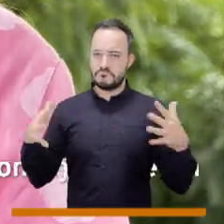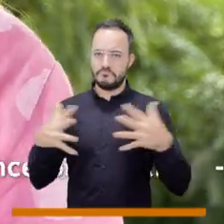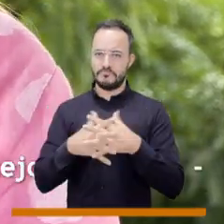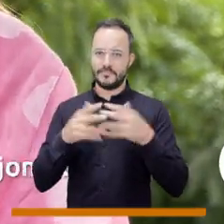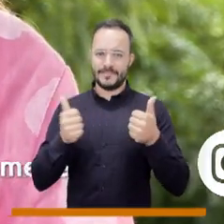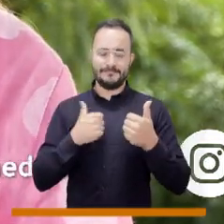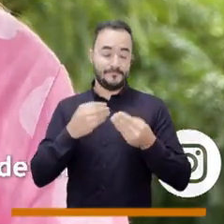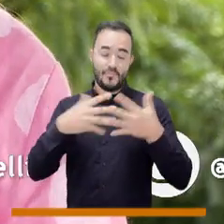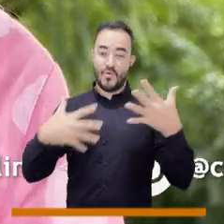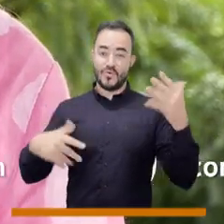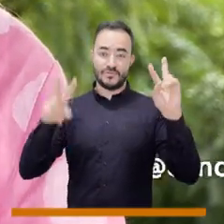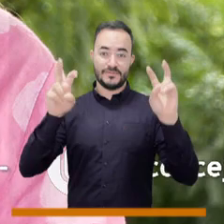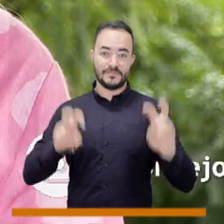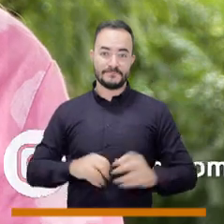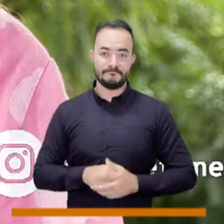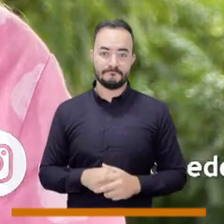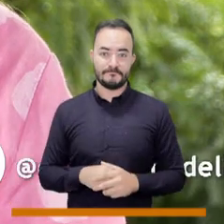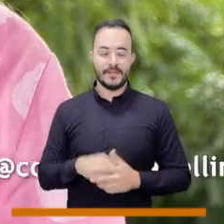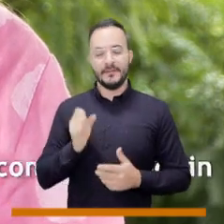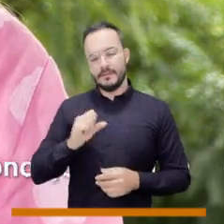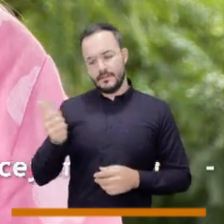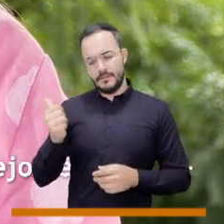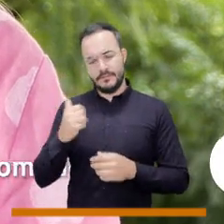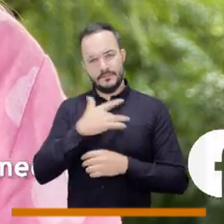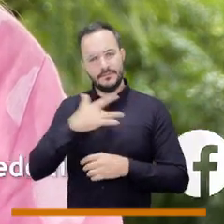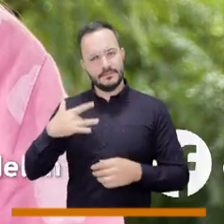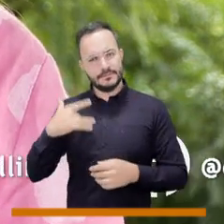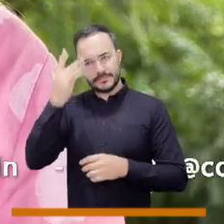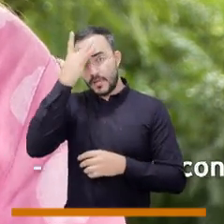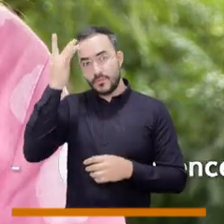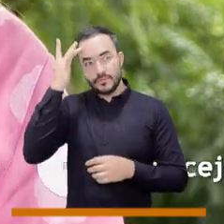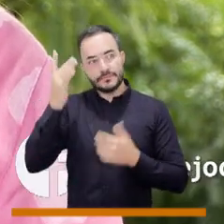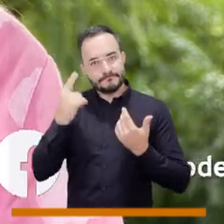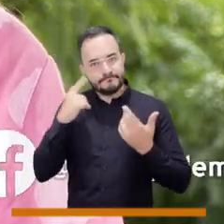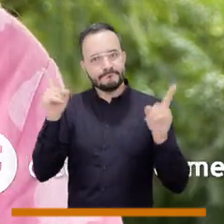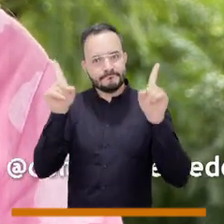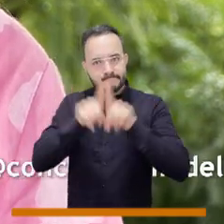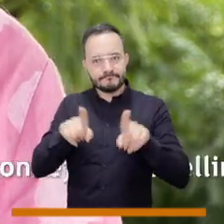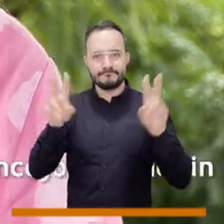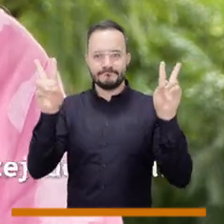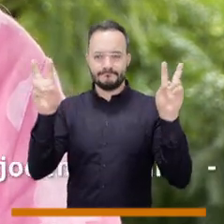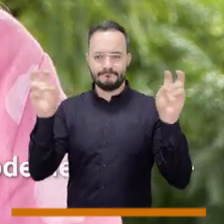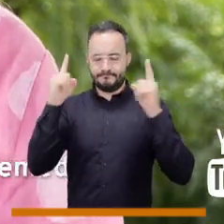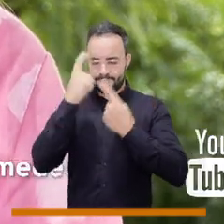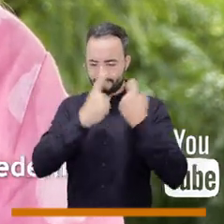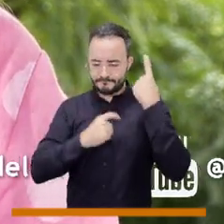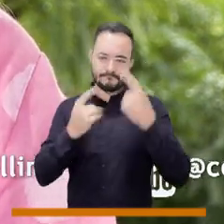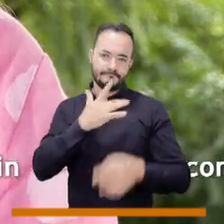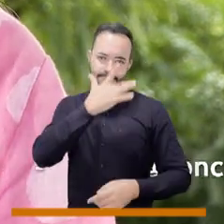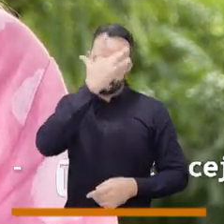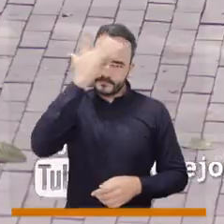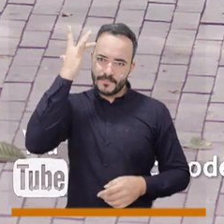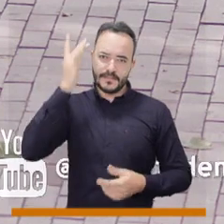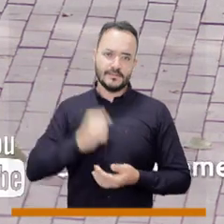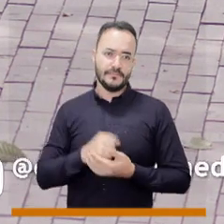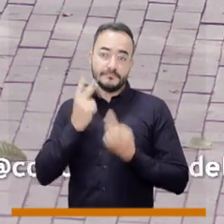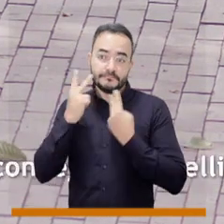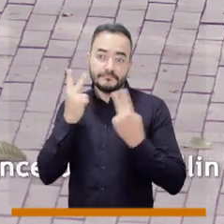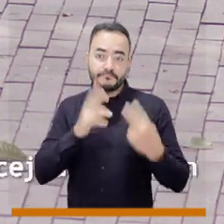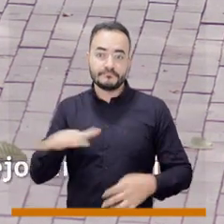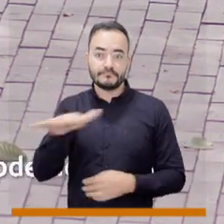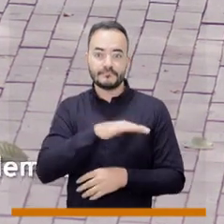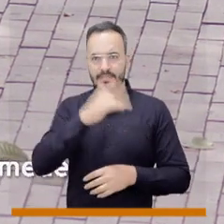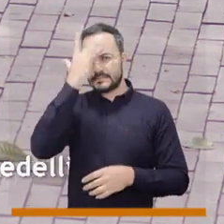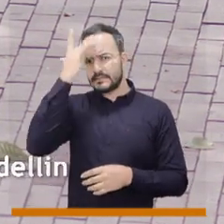cercanos, en fin, tantas cosas, por ejemplo, trabajar en el tema de la salud mental, que también tiene tanto que ver. Hoy sabemos